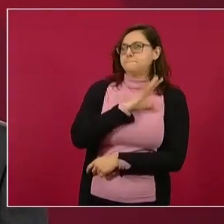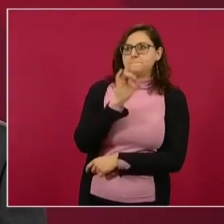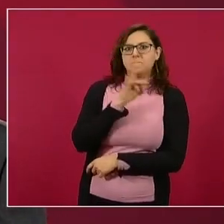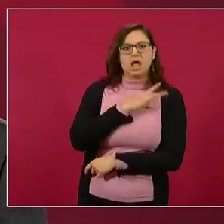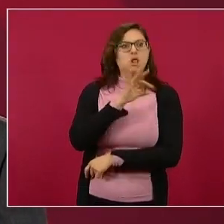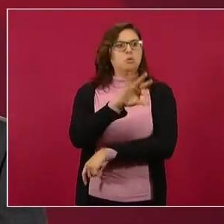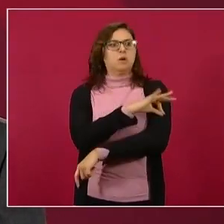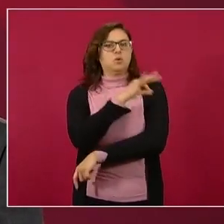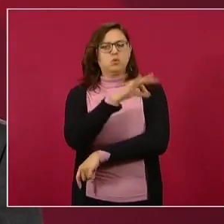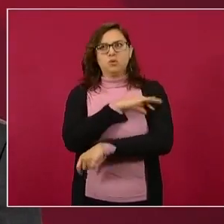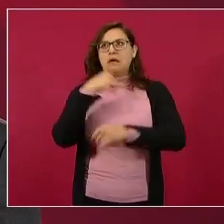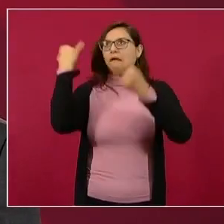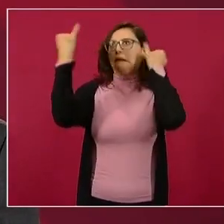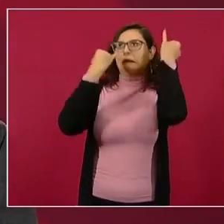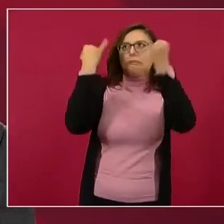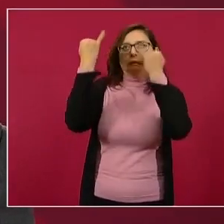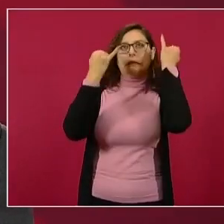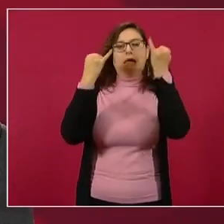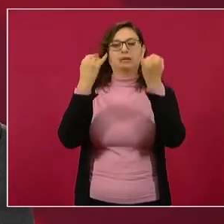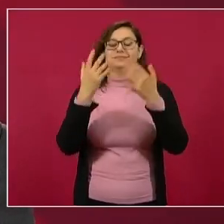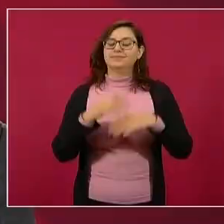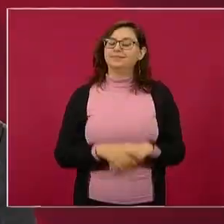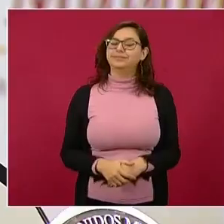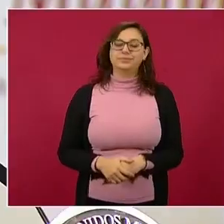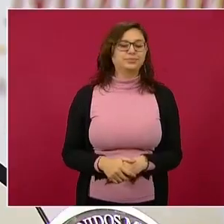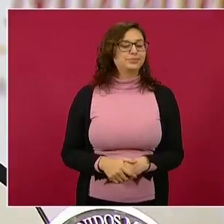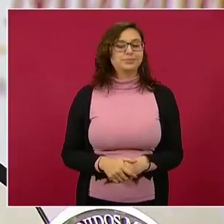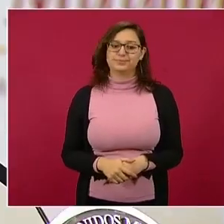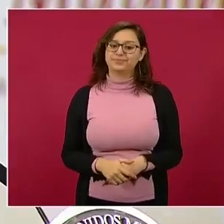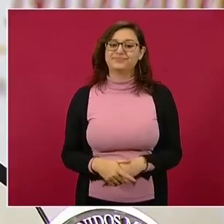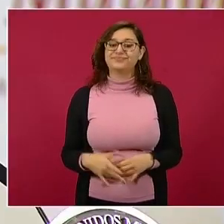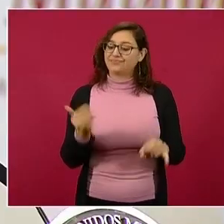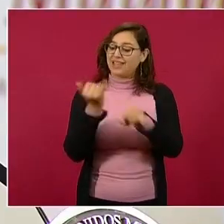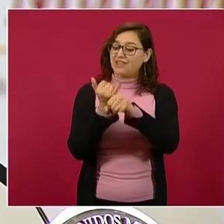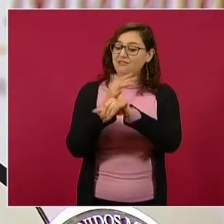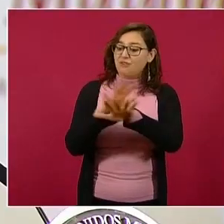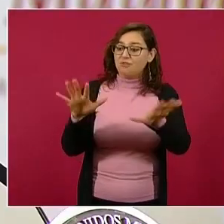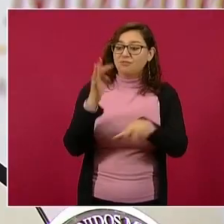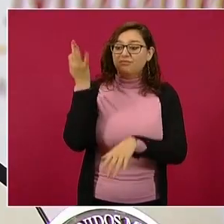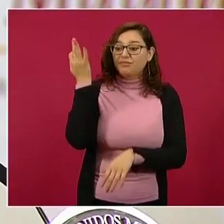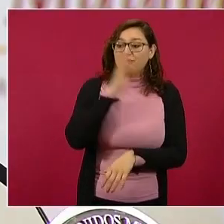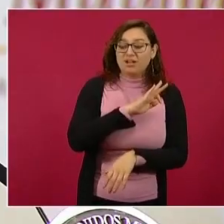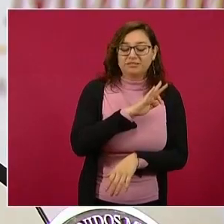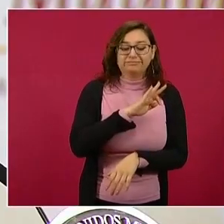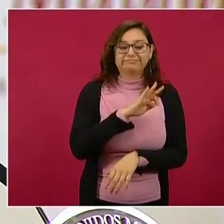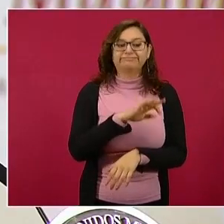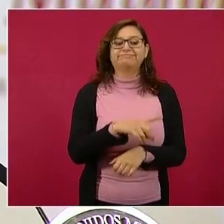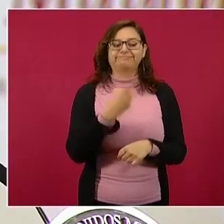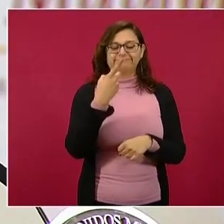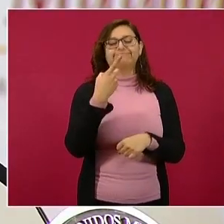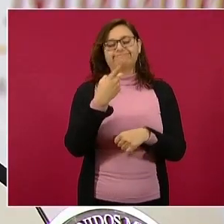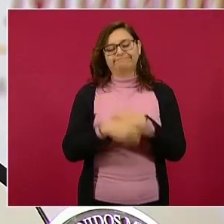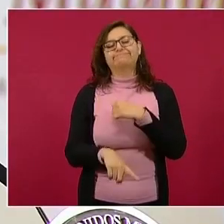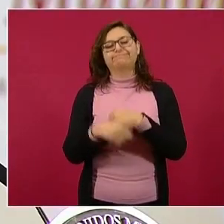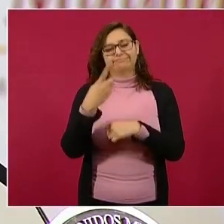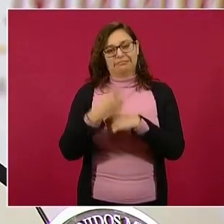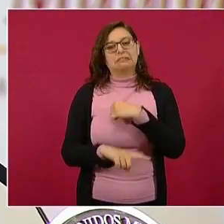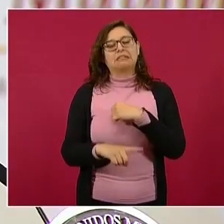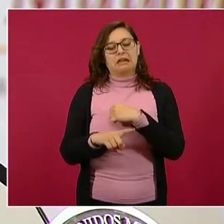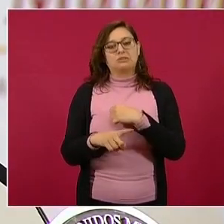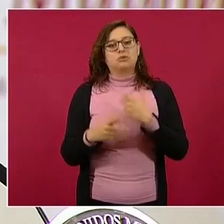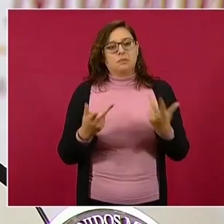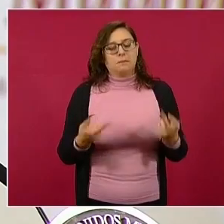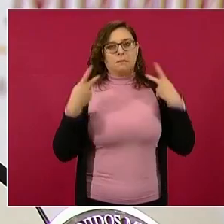hacer daño. Por eso es tan peligrosa la infodemia, porque causa daños a las personas, las confunde, les hace